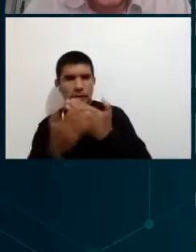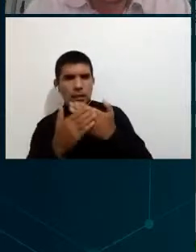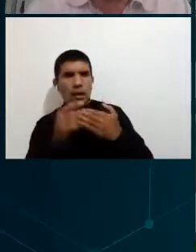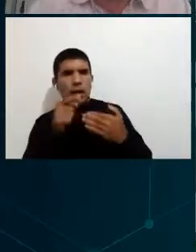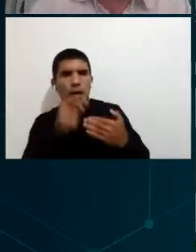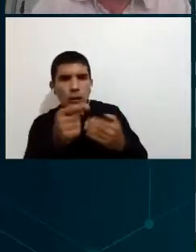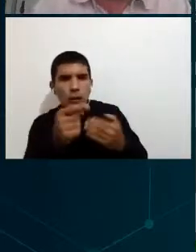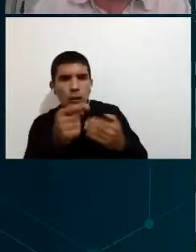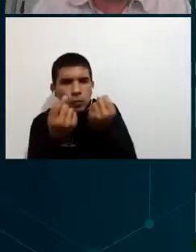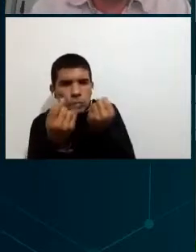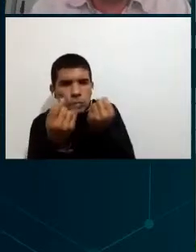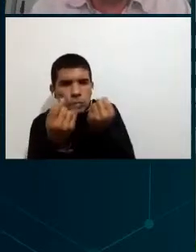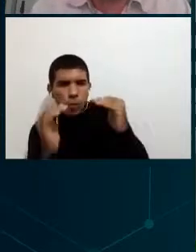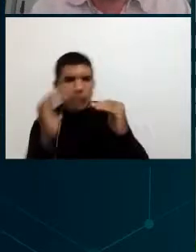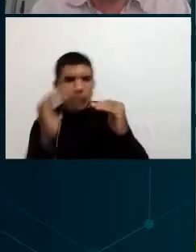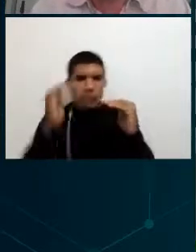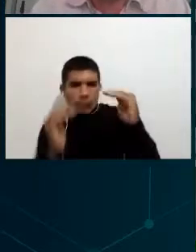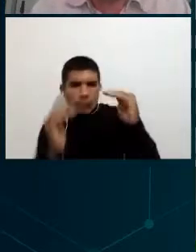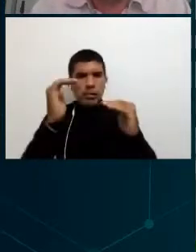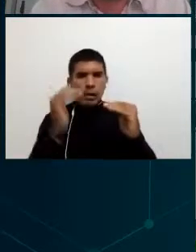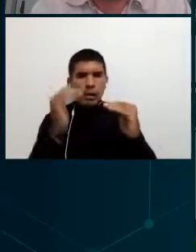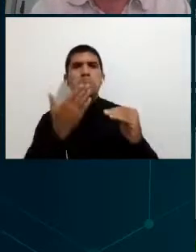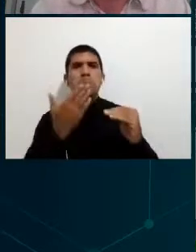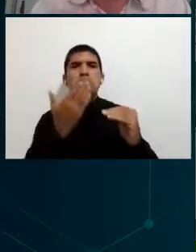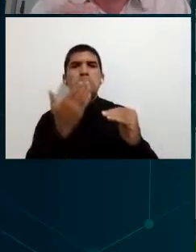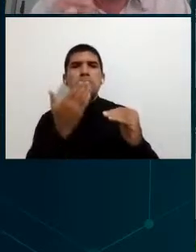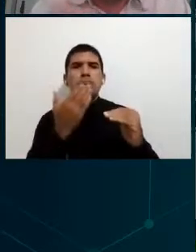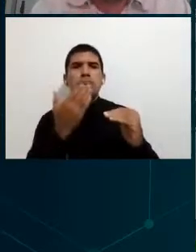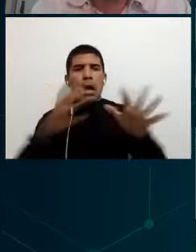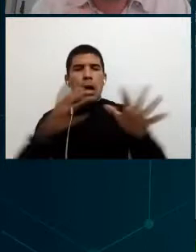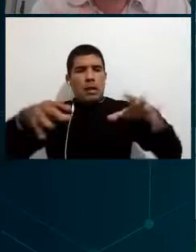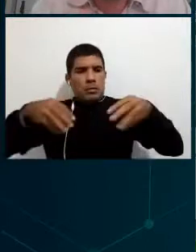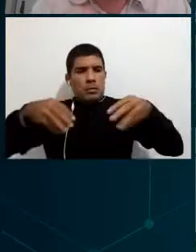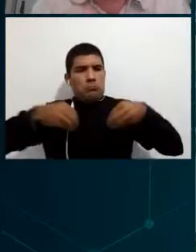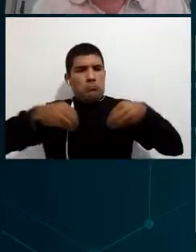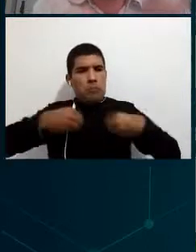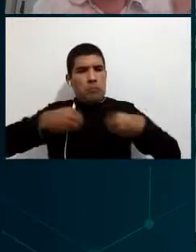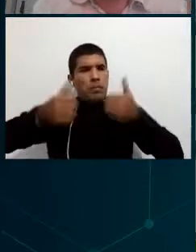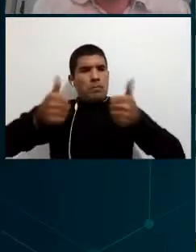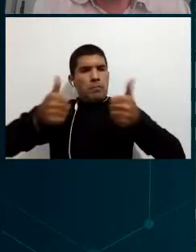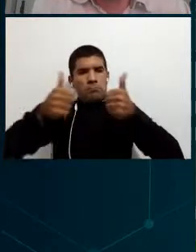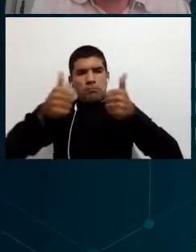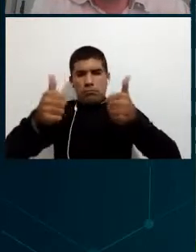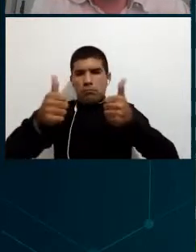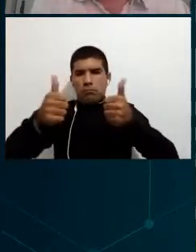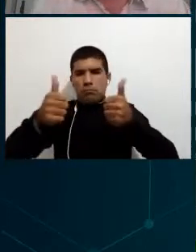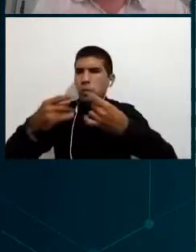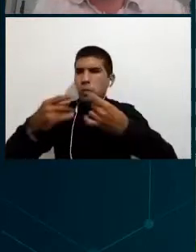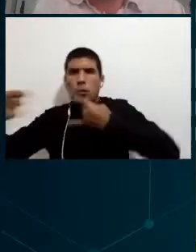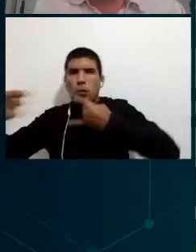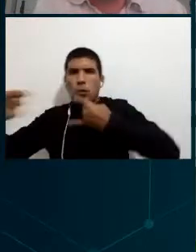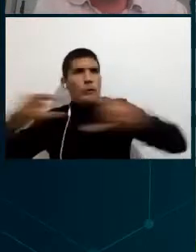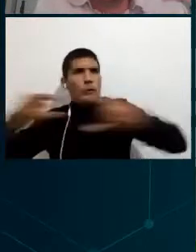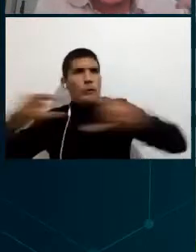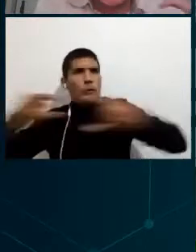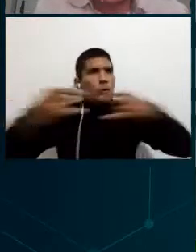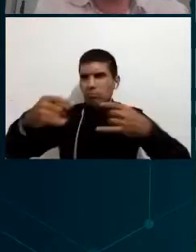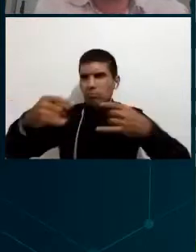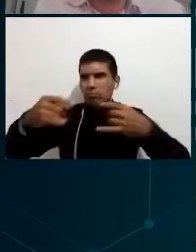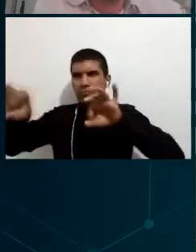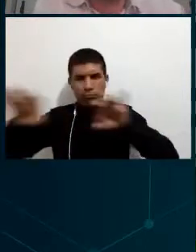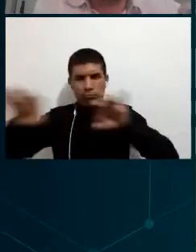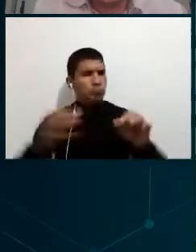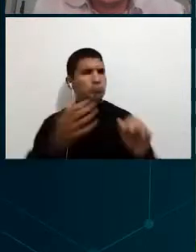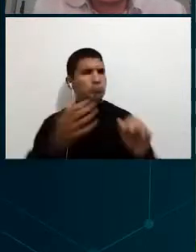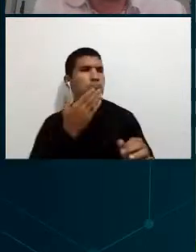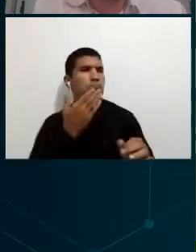1646. Los tiempos de latencia, asimetría, es información que yo puedo obtener directamente de los relés de